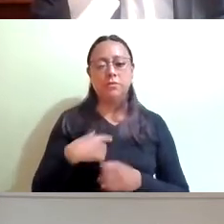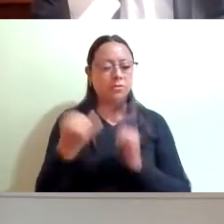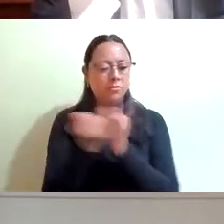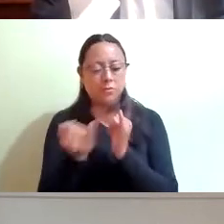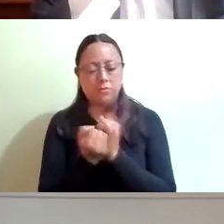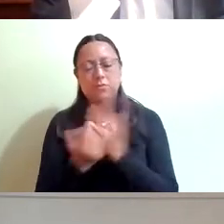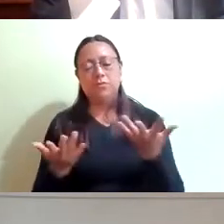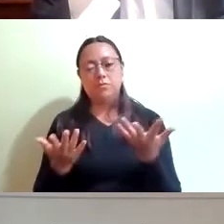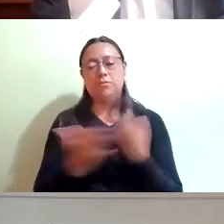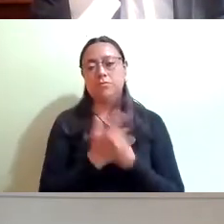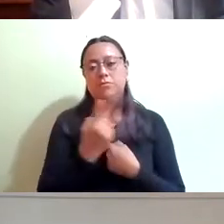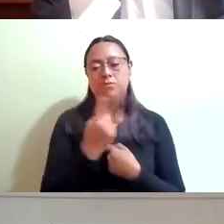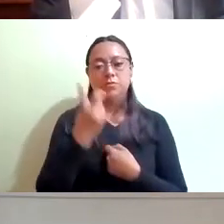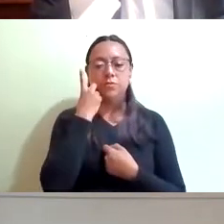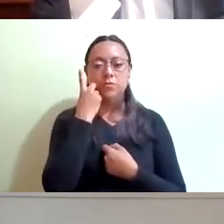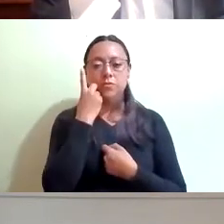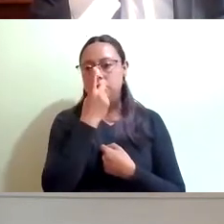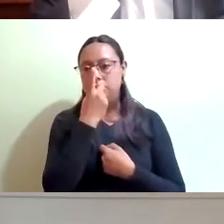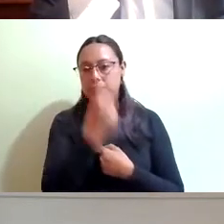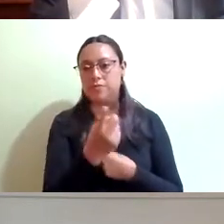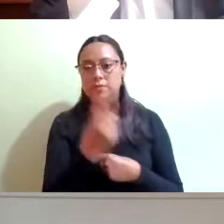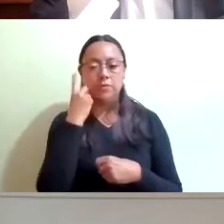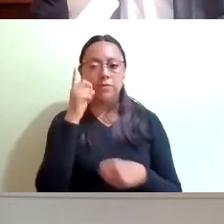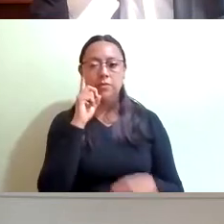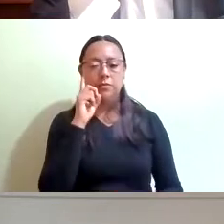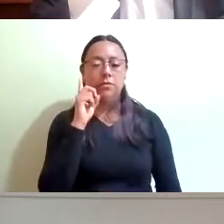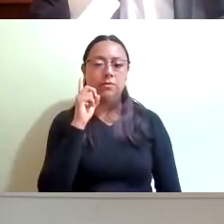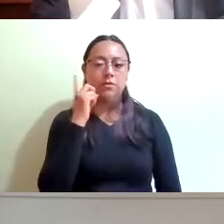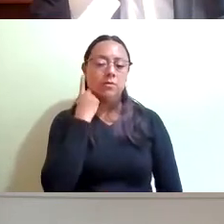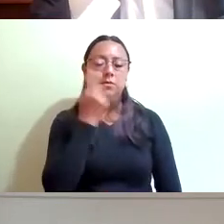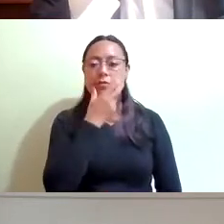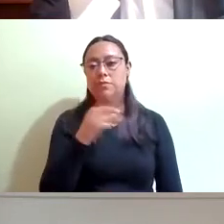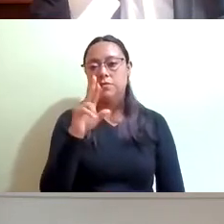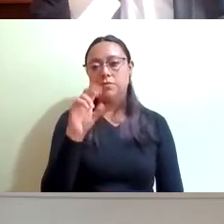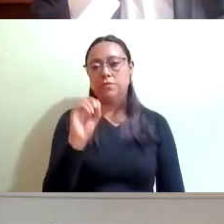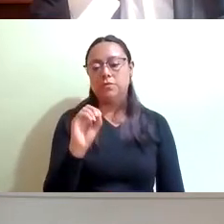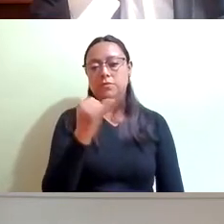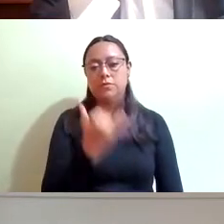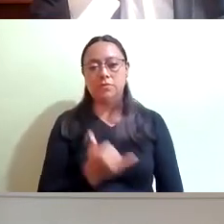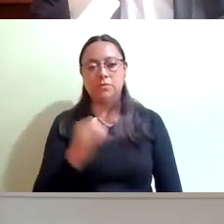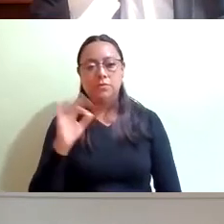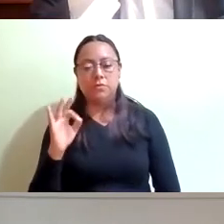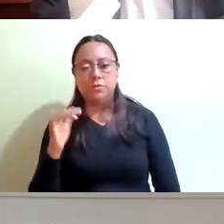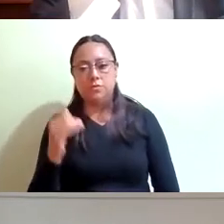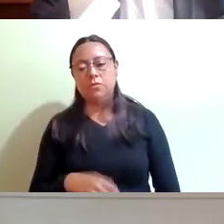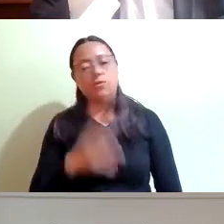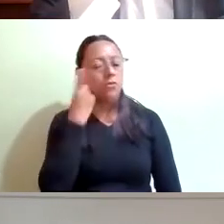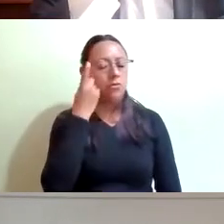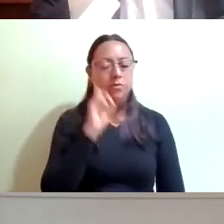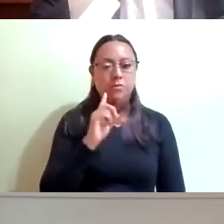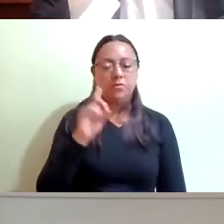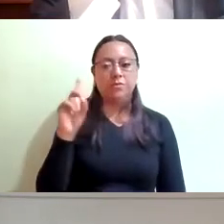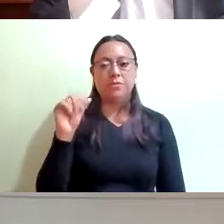diputada Dani, y en relación a lo mencionado aquí, efectivamente sí, a todos nos interesan los